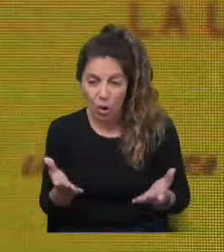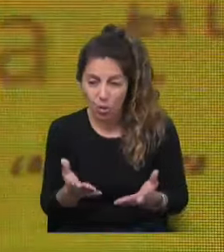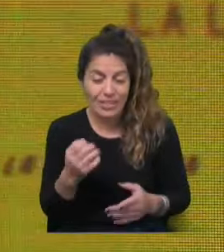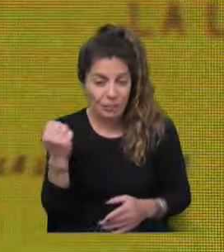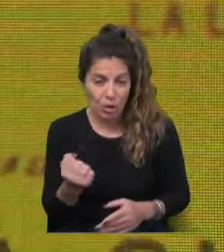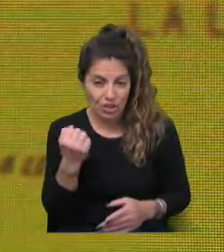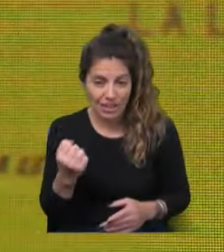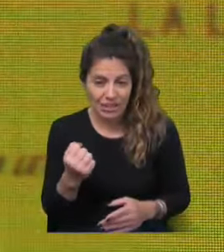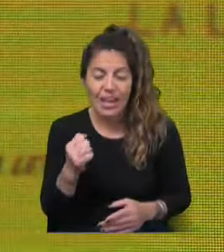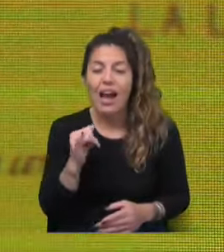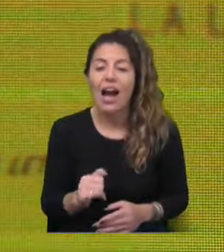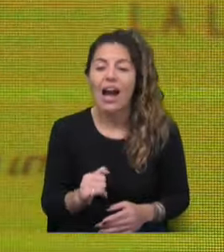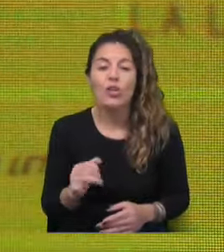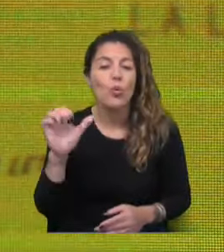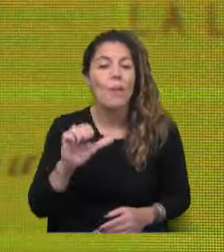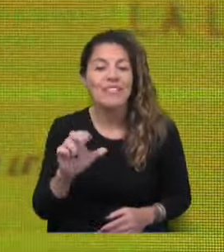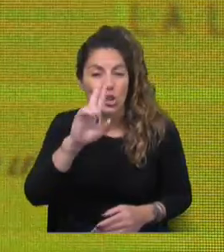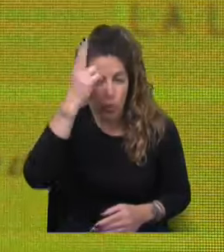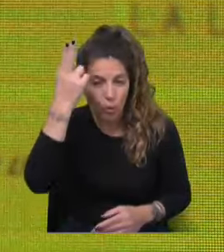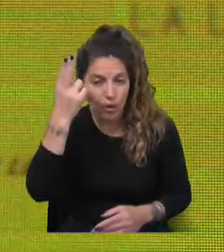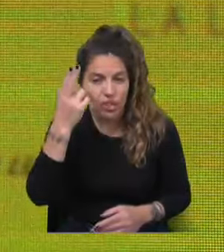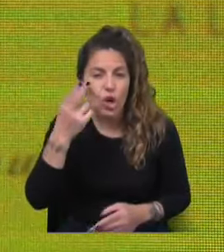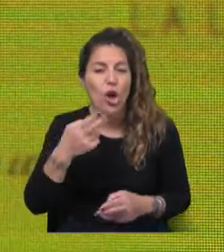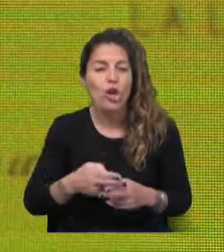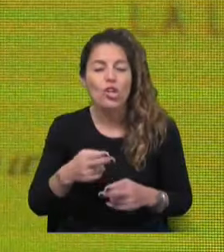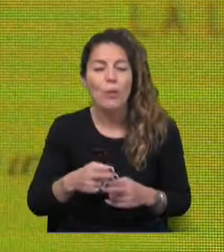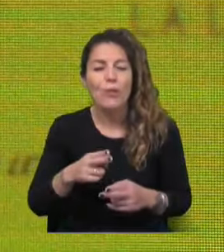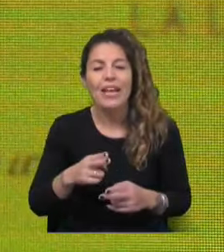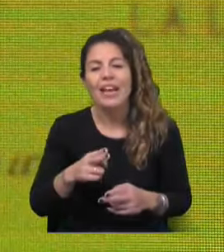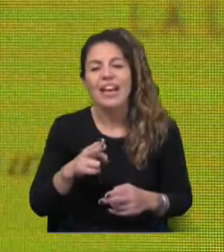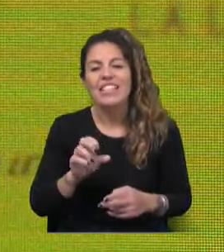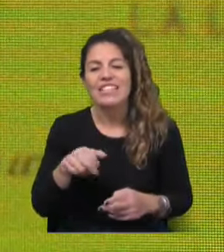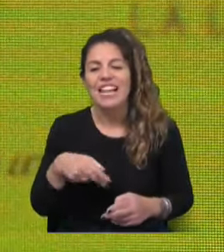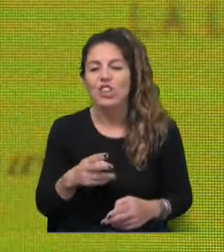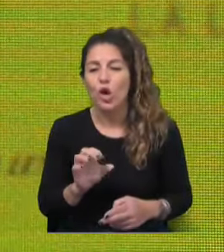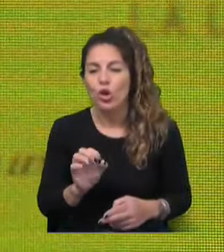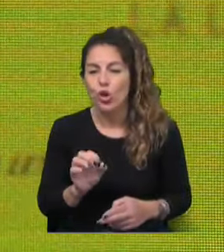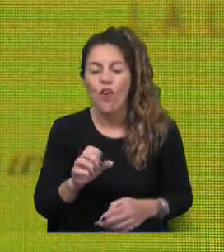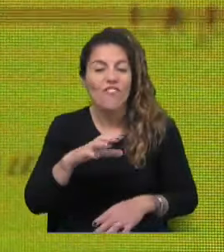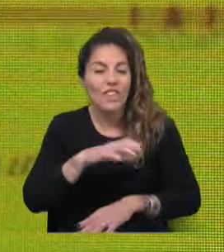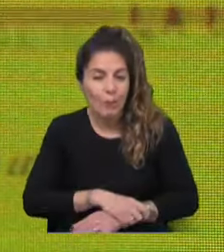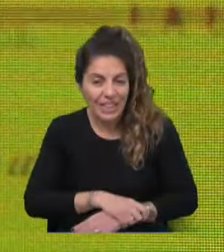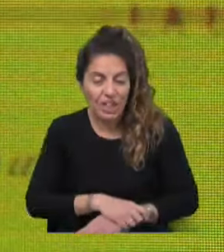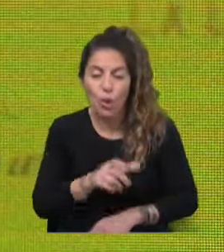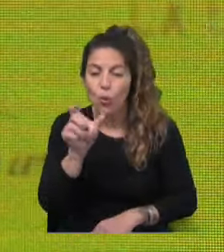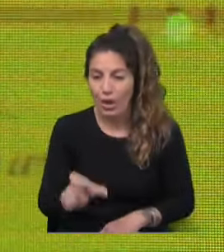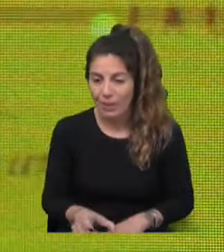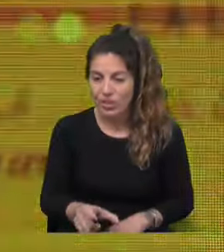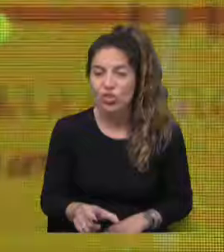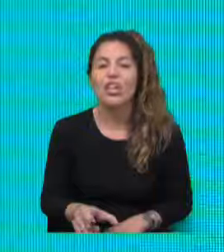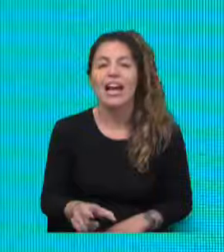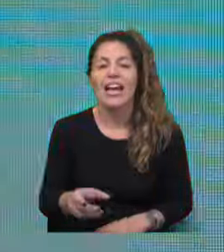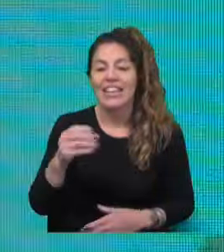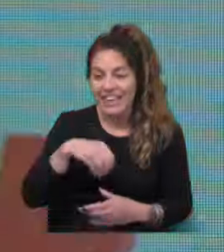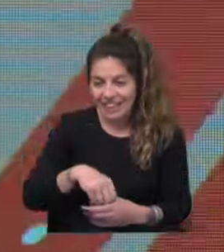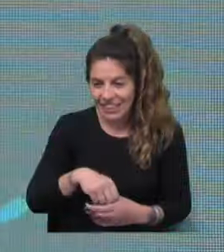relevante. Hay un empresario uruguayo que se llama Federico Santoro Vasallo, que fue detenido. Es una persona que estaba dentro del